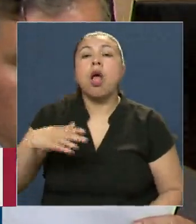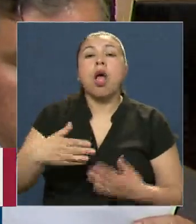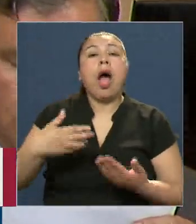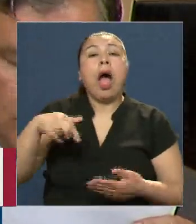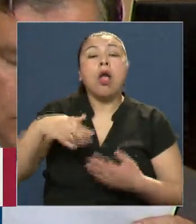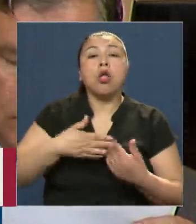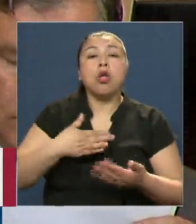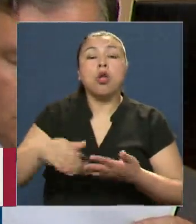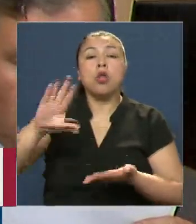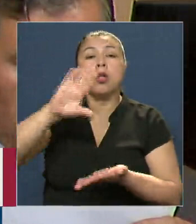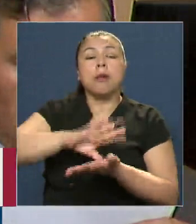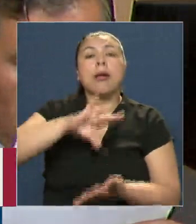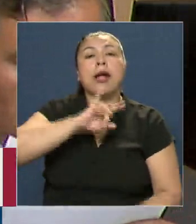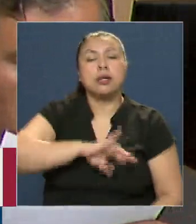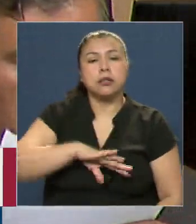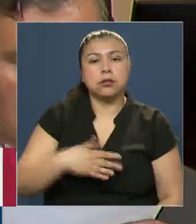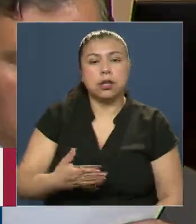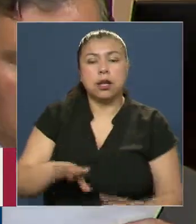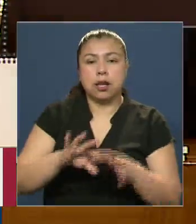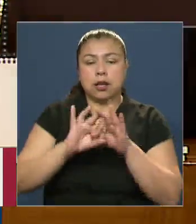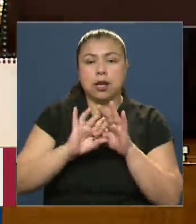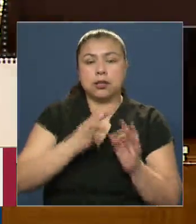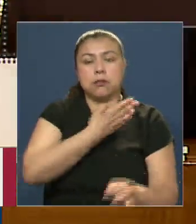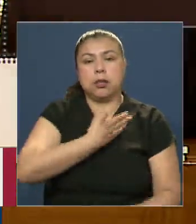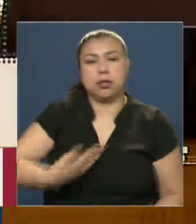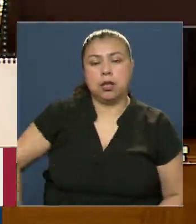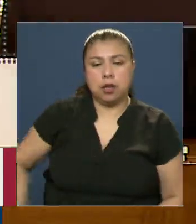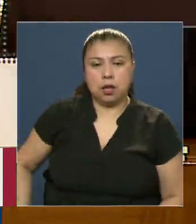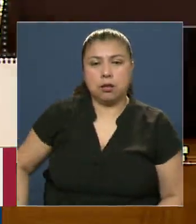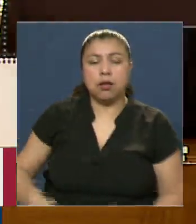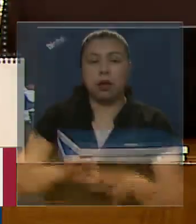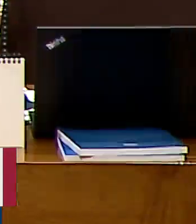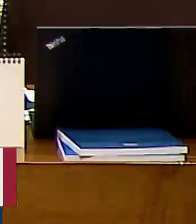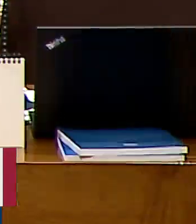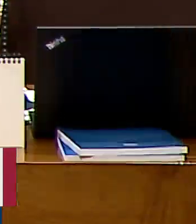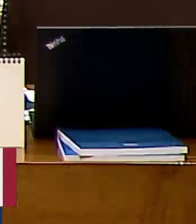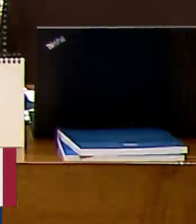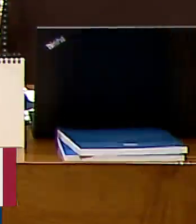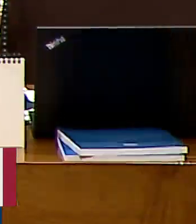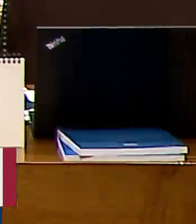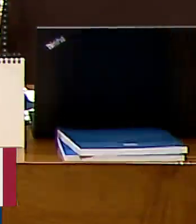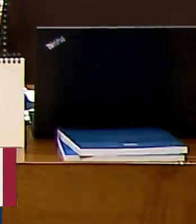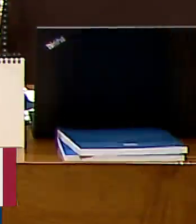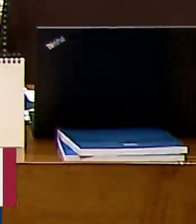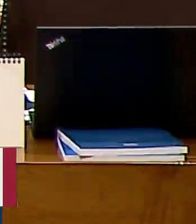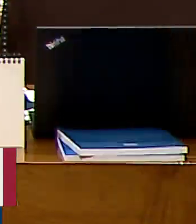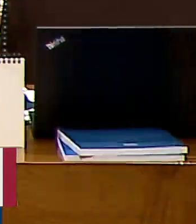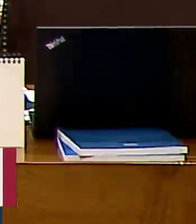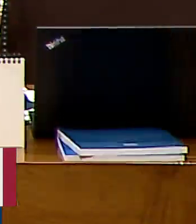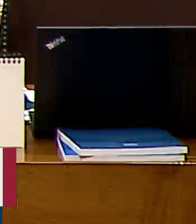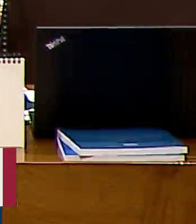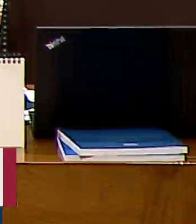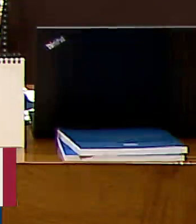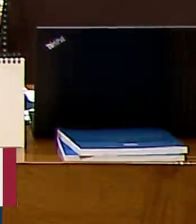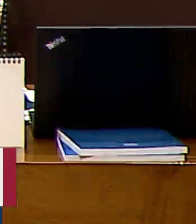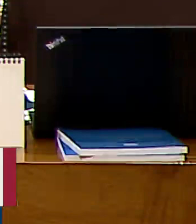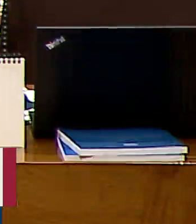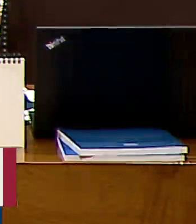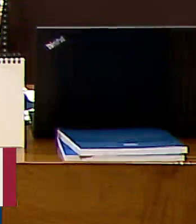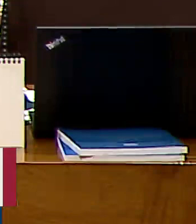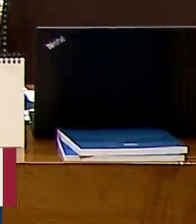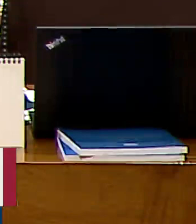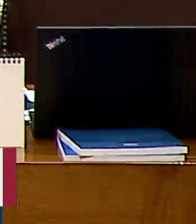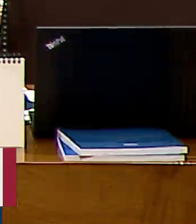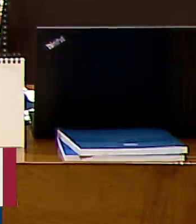Muchas gracias, presidente. Muchas gracias, señor diputado, don Manuel Antonio Mata. Finalmente, no, perdón, le ofrezco